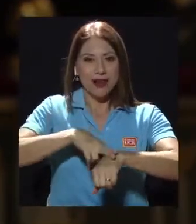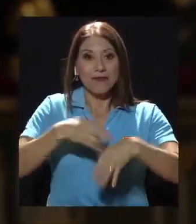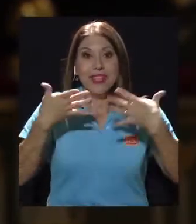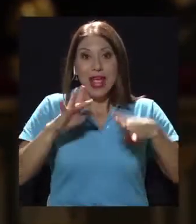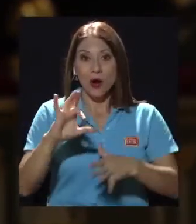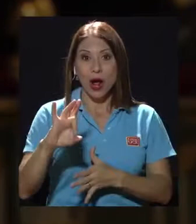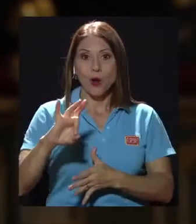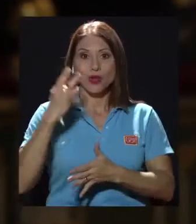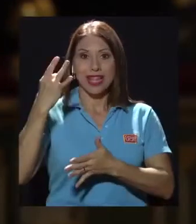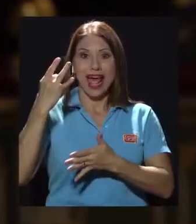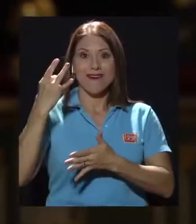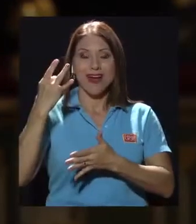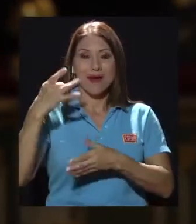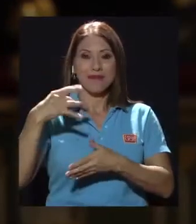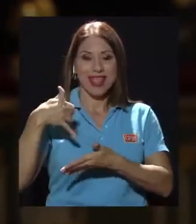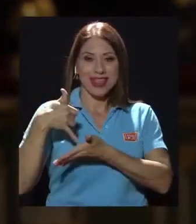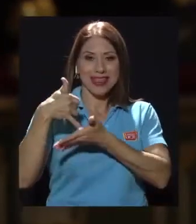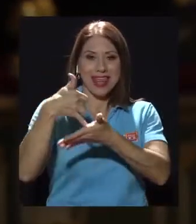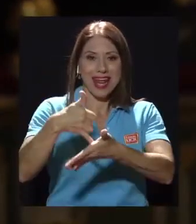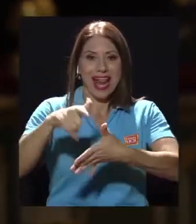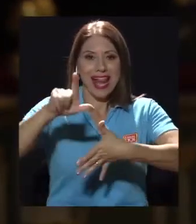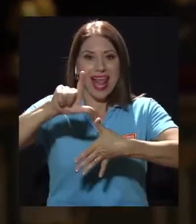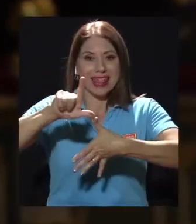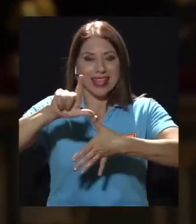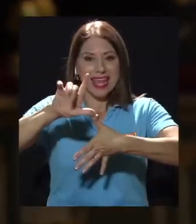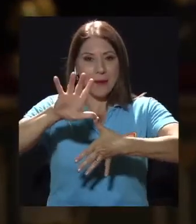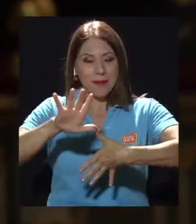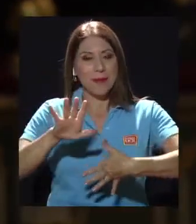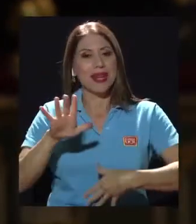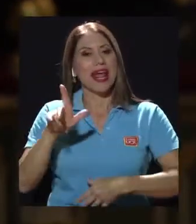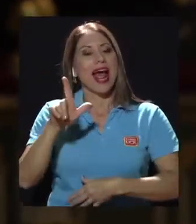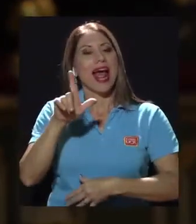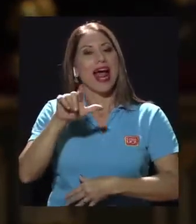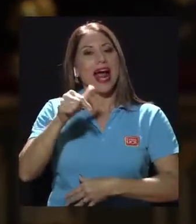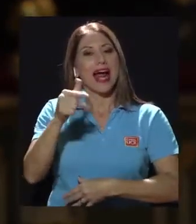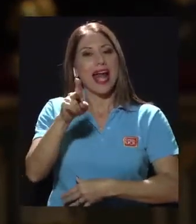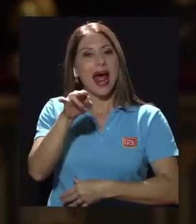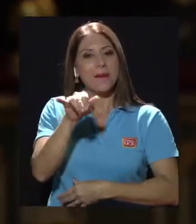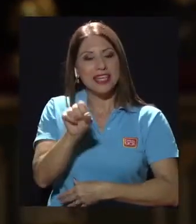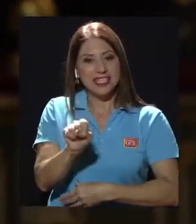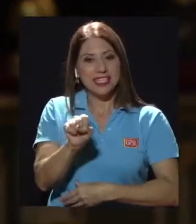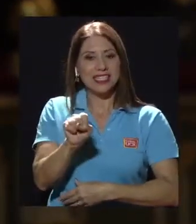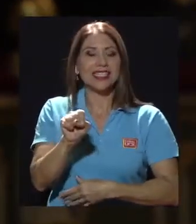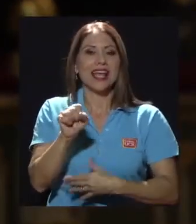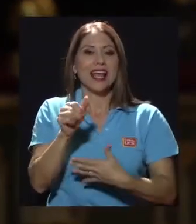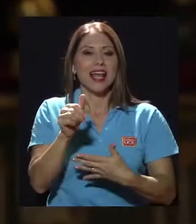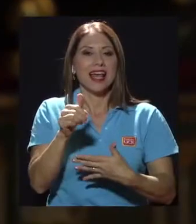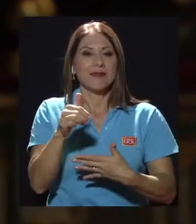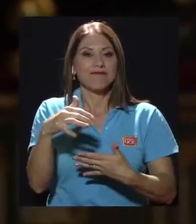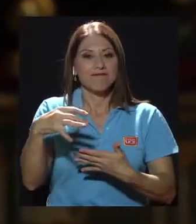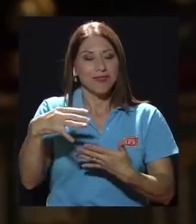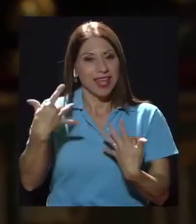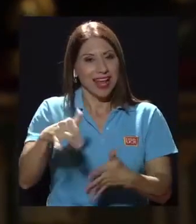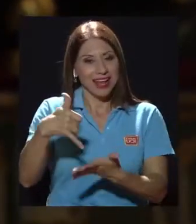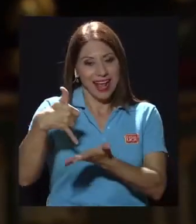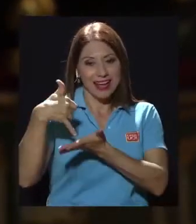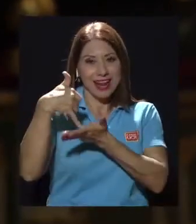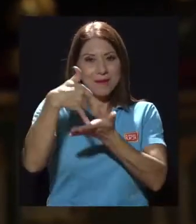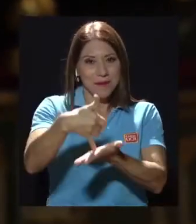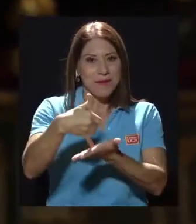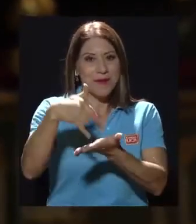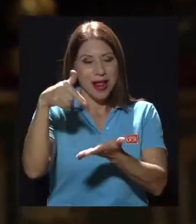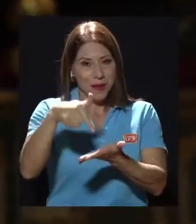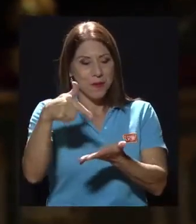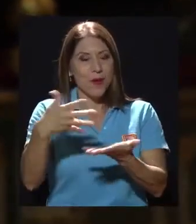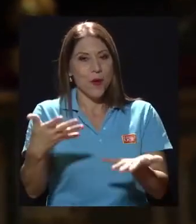de los Latin American Grammys gana el premio a, en este caso,